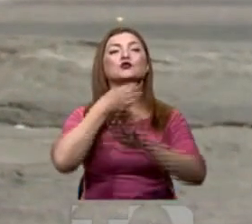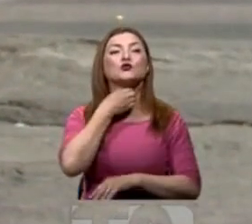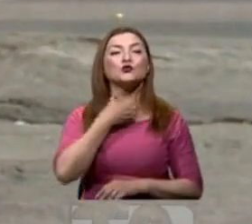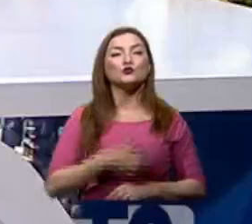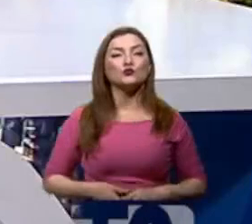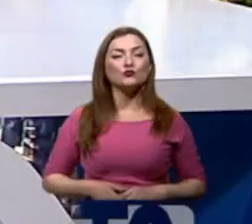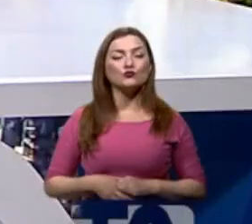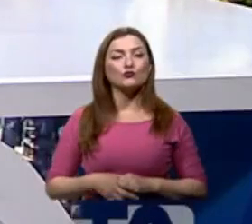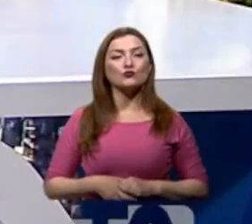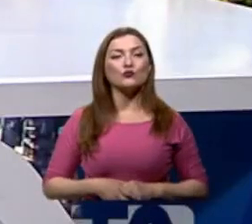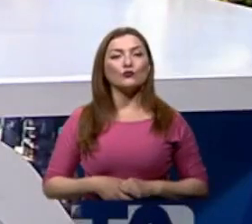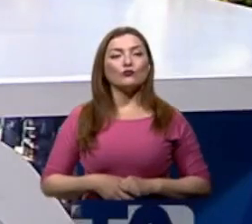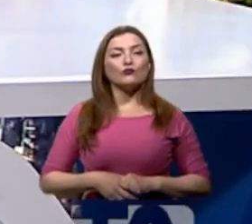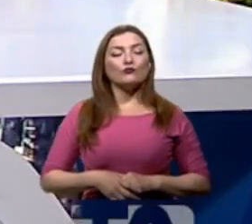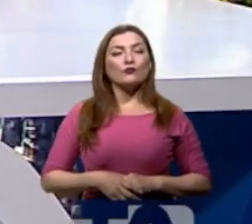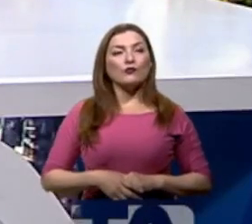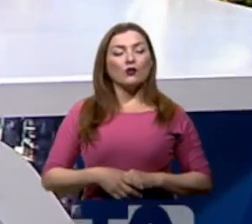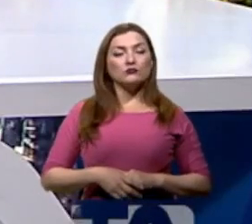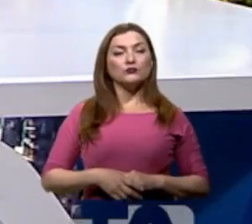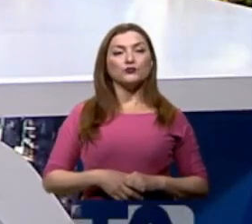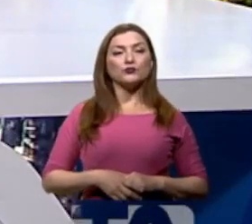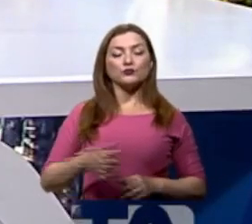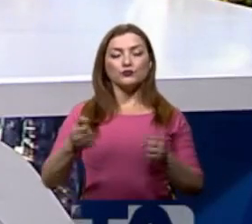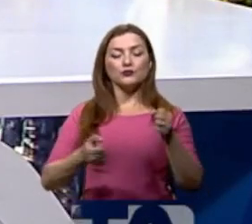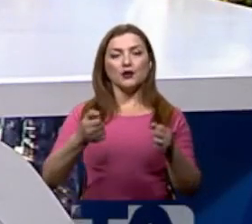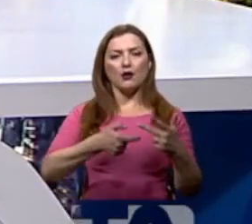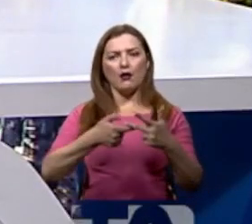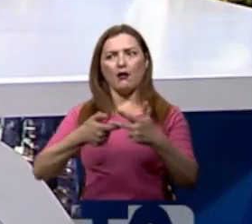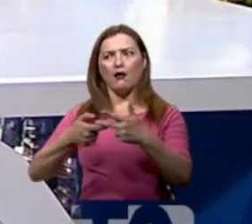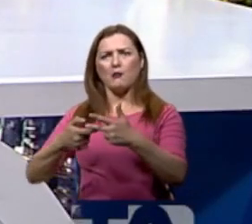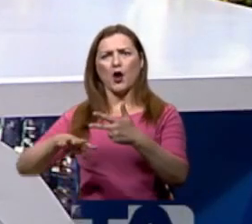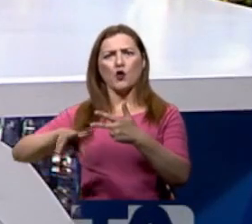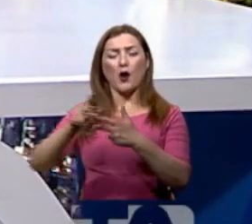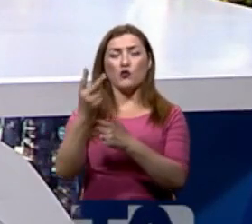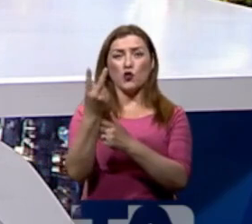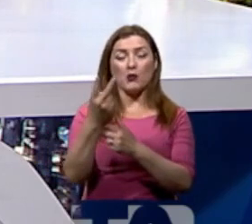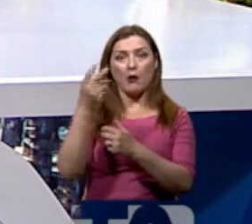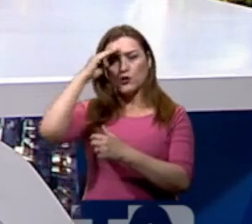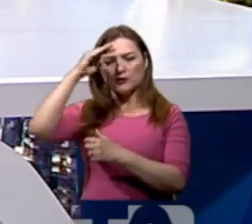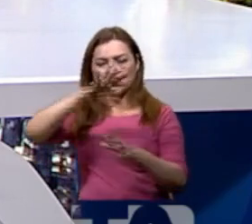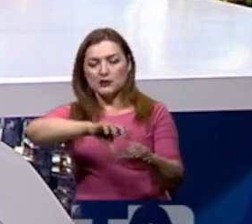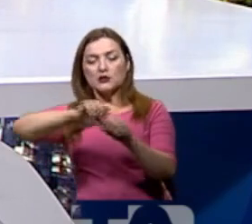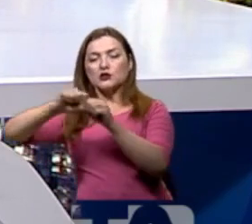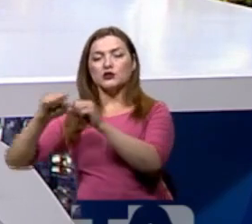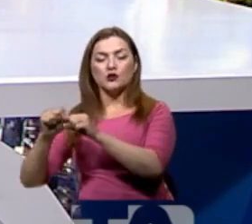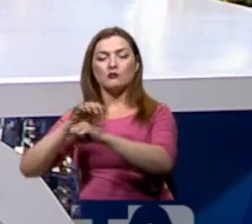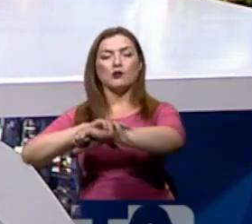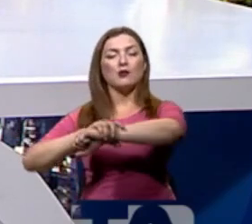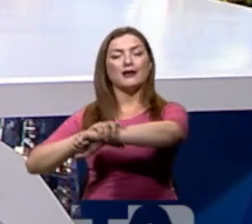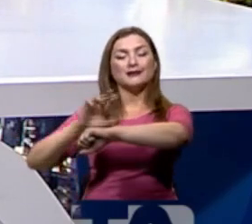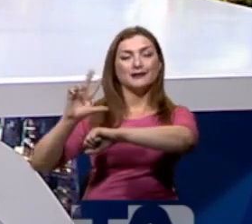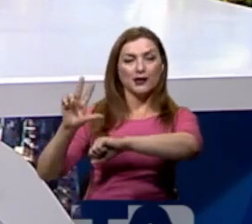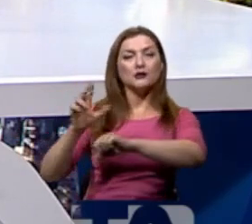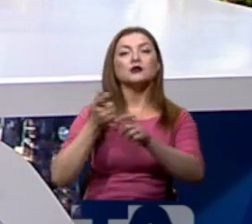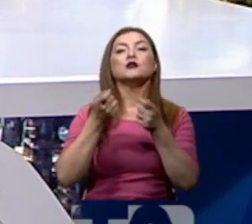agosto. Y 3 aprehendidos, 2 vehículos recuperados y un arma de fuego decomisada son los resultados de un